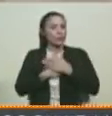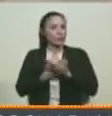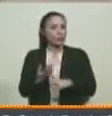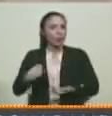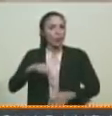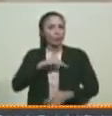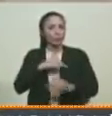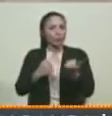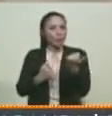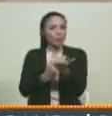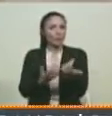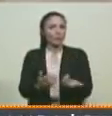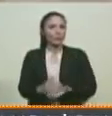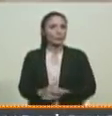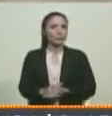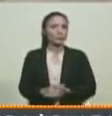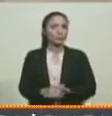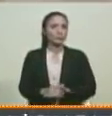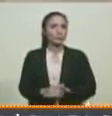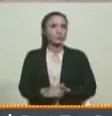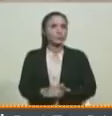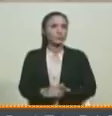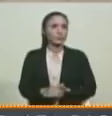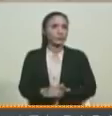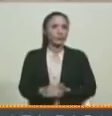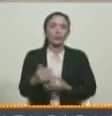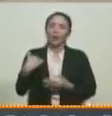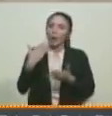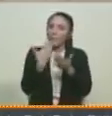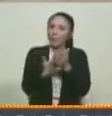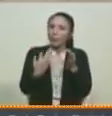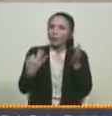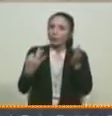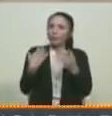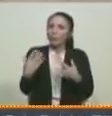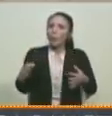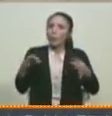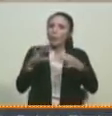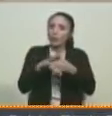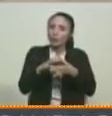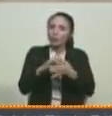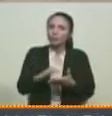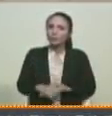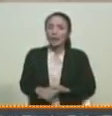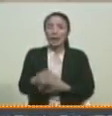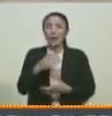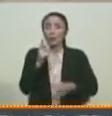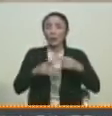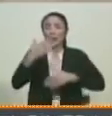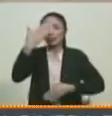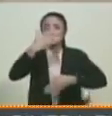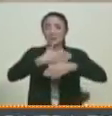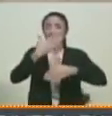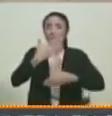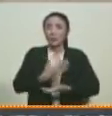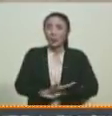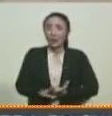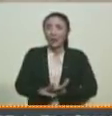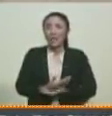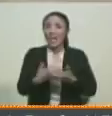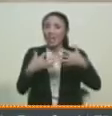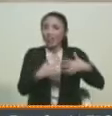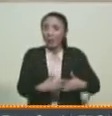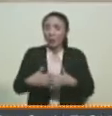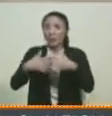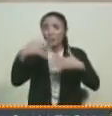Y sobre todo, yo les he propuesto a ellos, vamos a unirnos para rechazar las sanciones financieras, el bloqueo